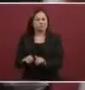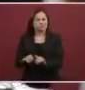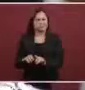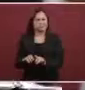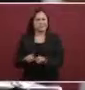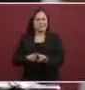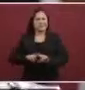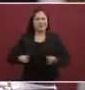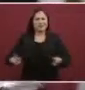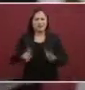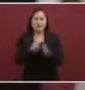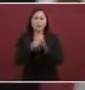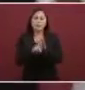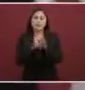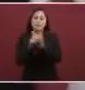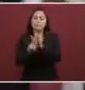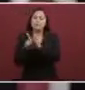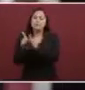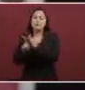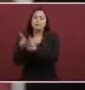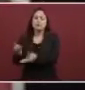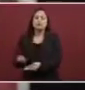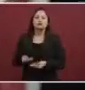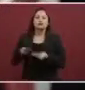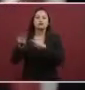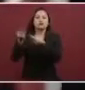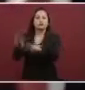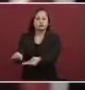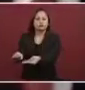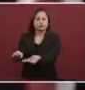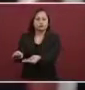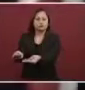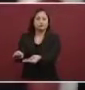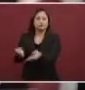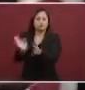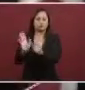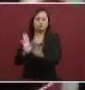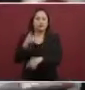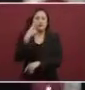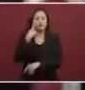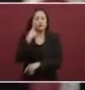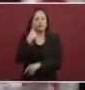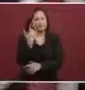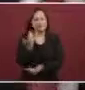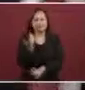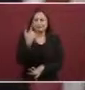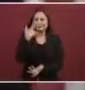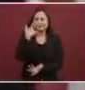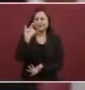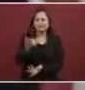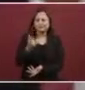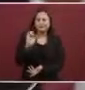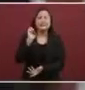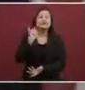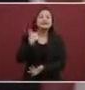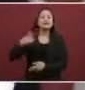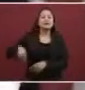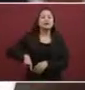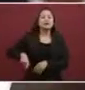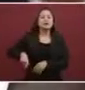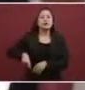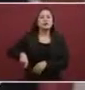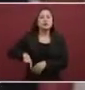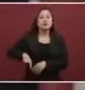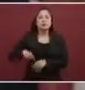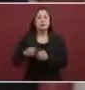como dicen, entregables. Qué curioso, ¿no? Fíjese usted que los gobiernos anteriores, ni los